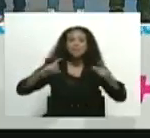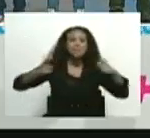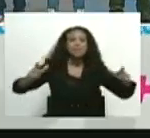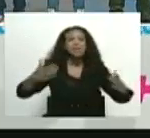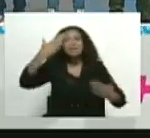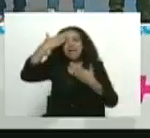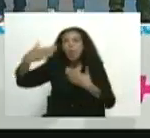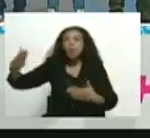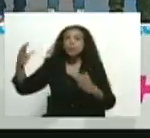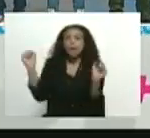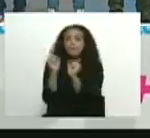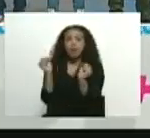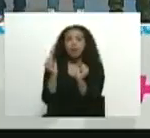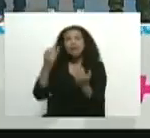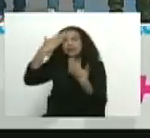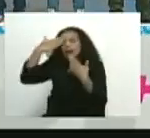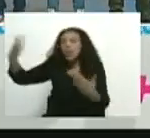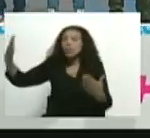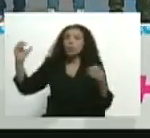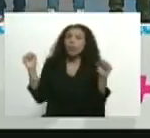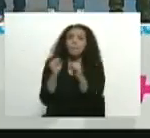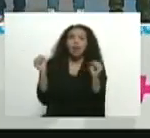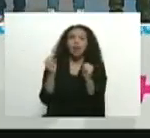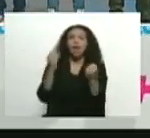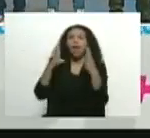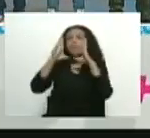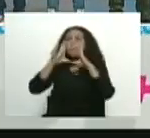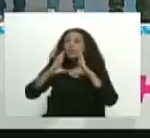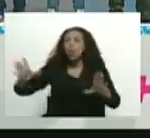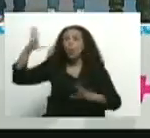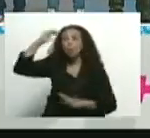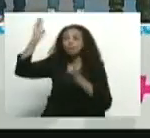Mérida, felicidades a Mérida, que Dios bendiga a